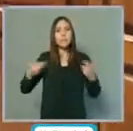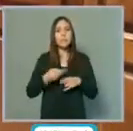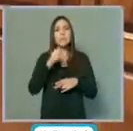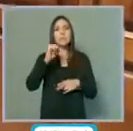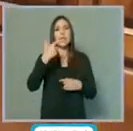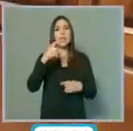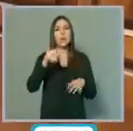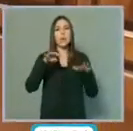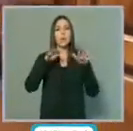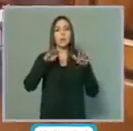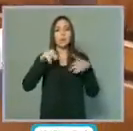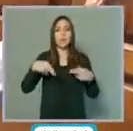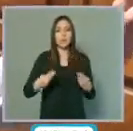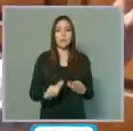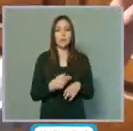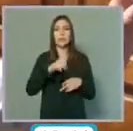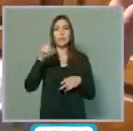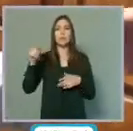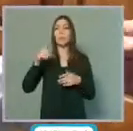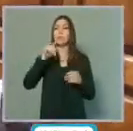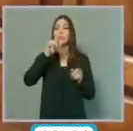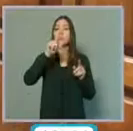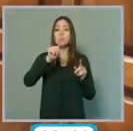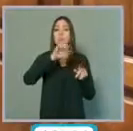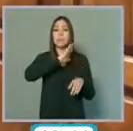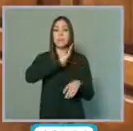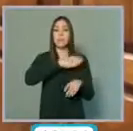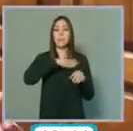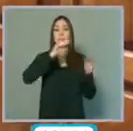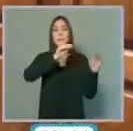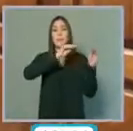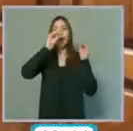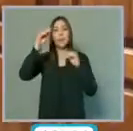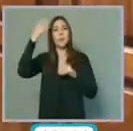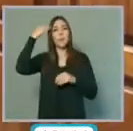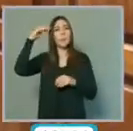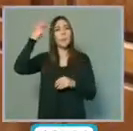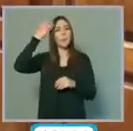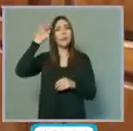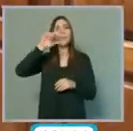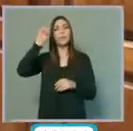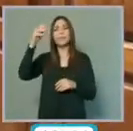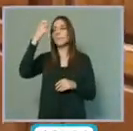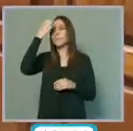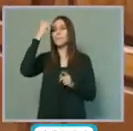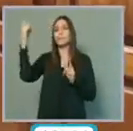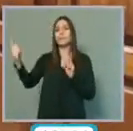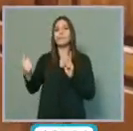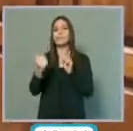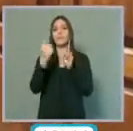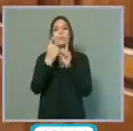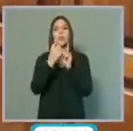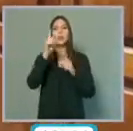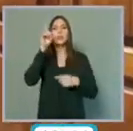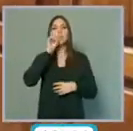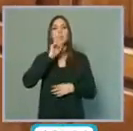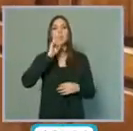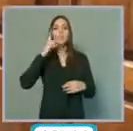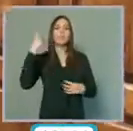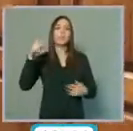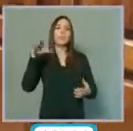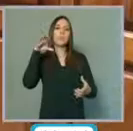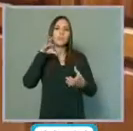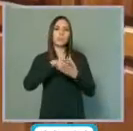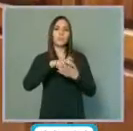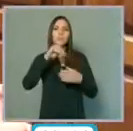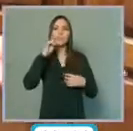era don Jaime Nuno, llegó a Cuba. Ahí en Cuba, ¿quién cree que conoció? A su Alteza Serenísima, tío